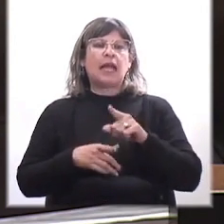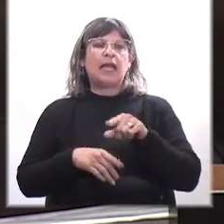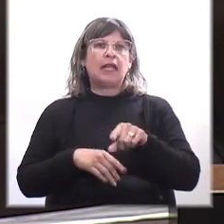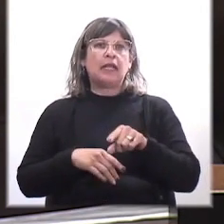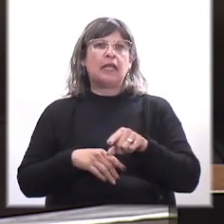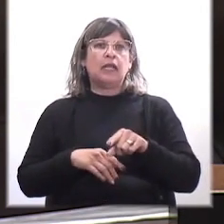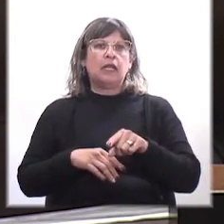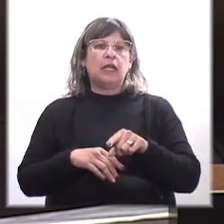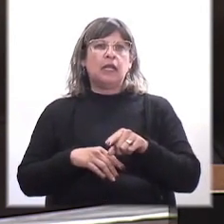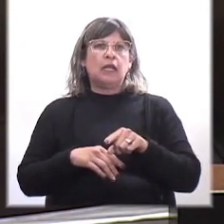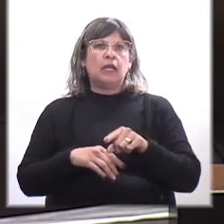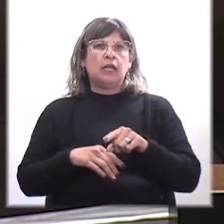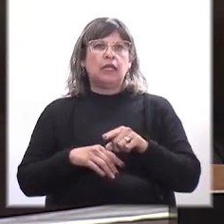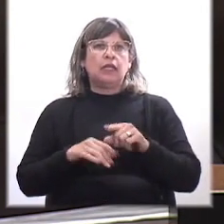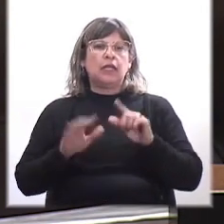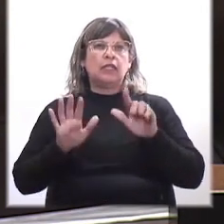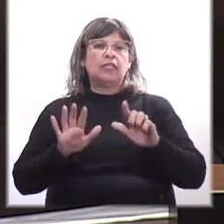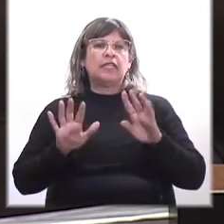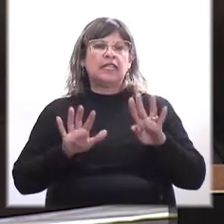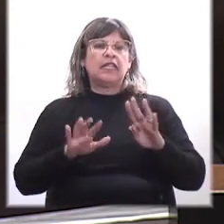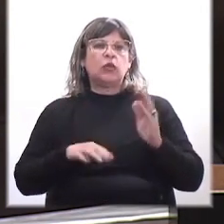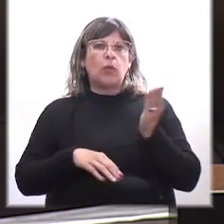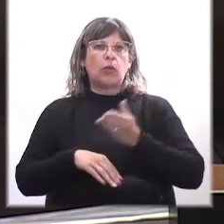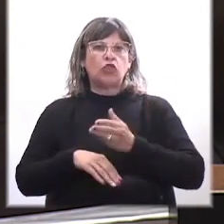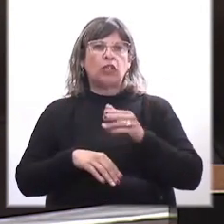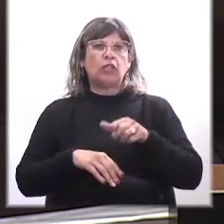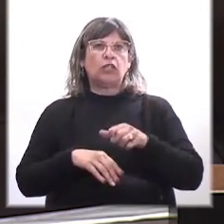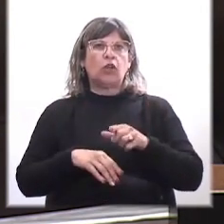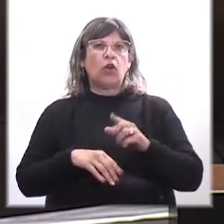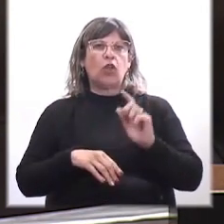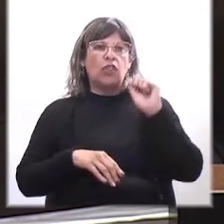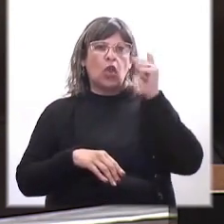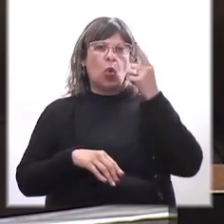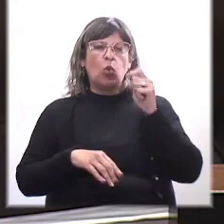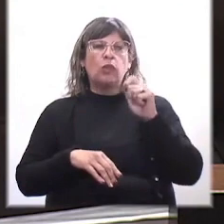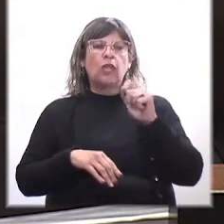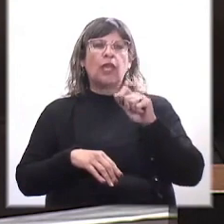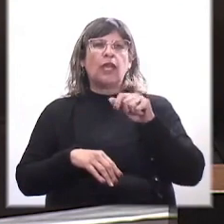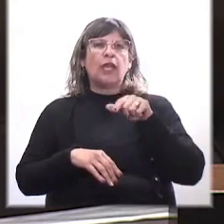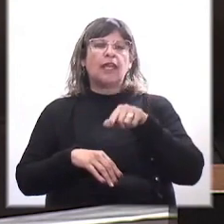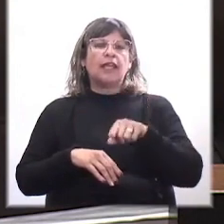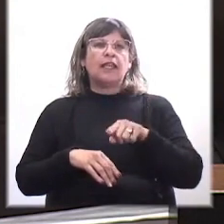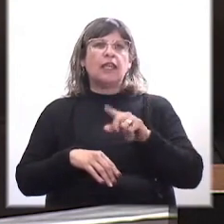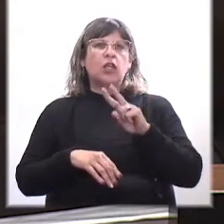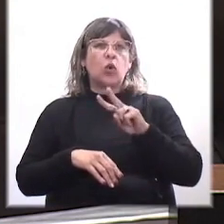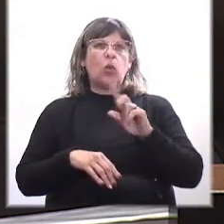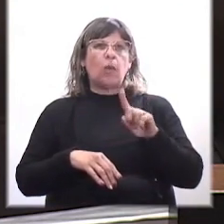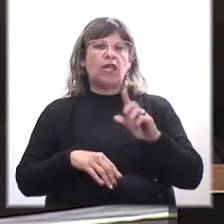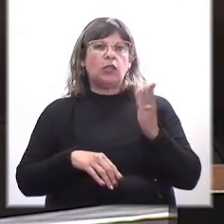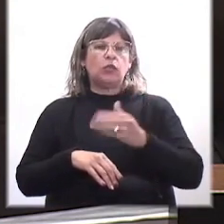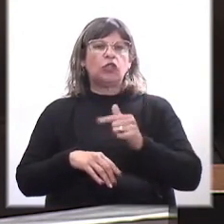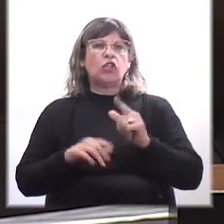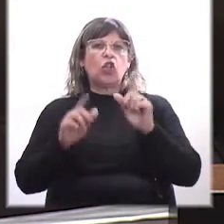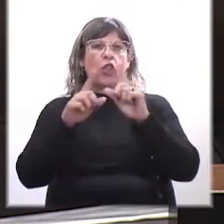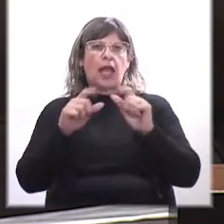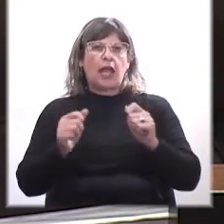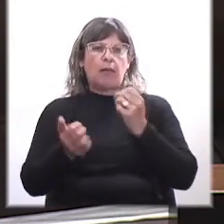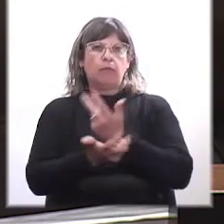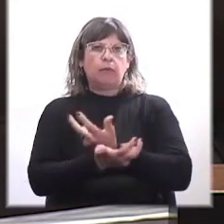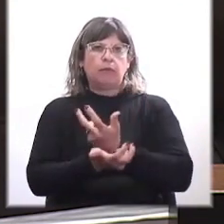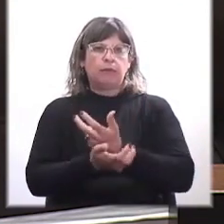accionario de un 79% de UTE y un 21% de ANCAP.